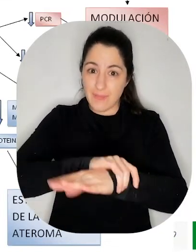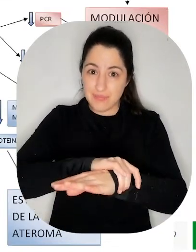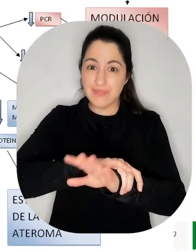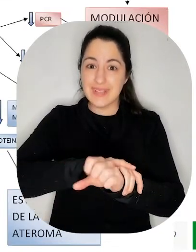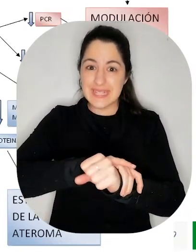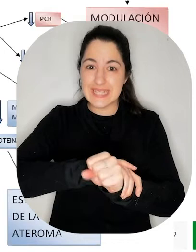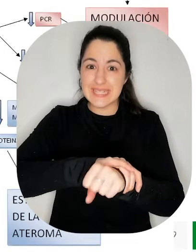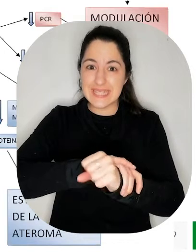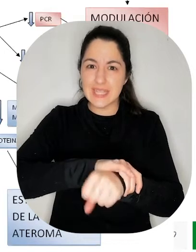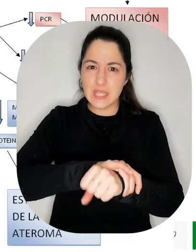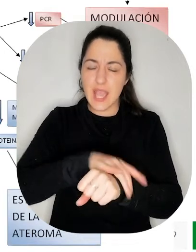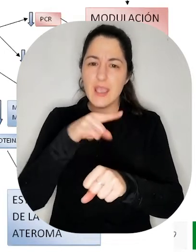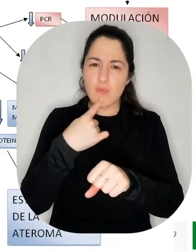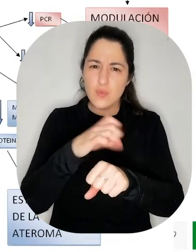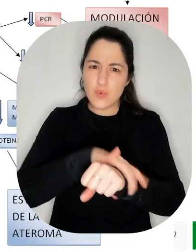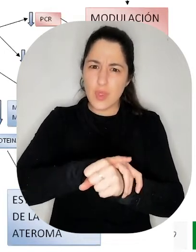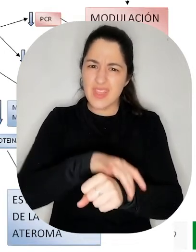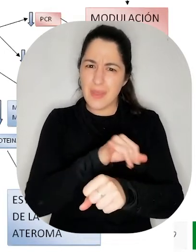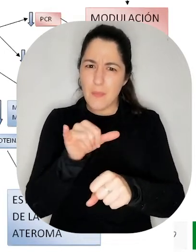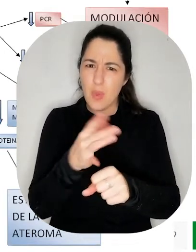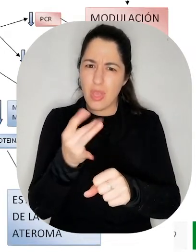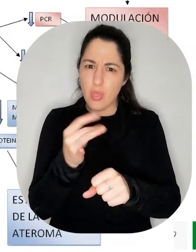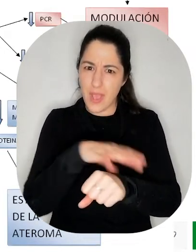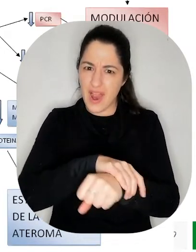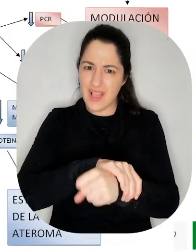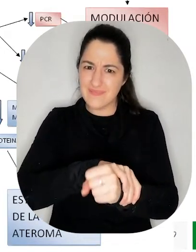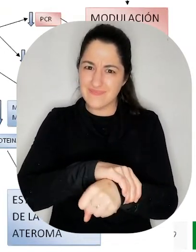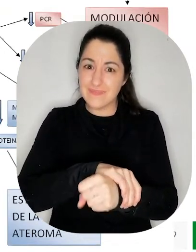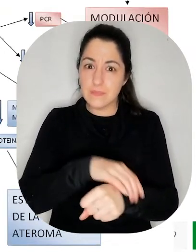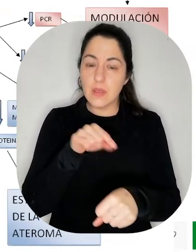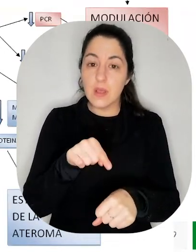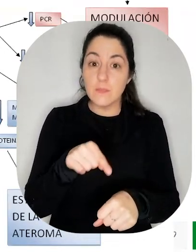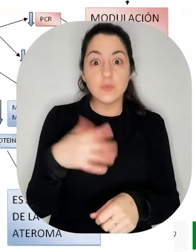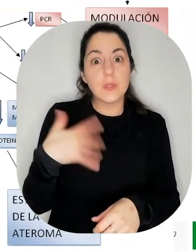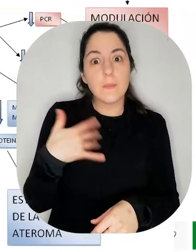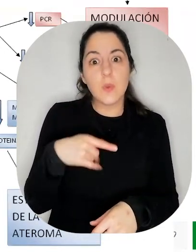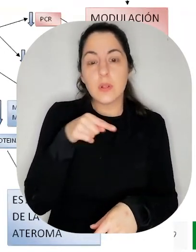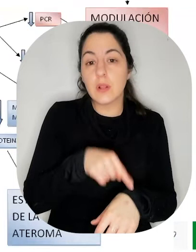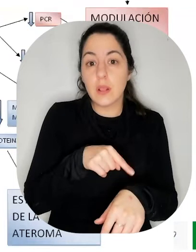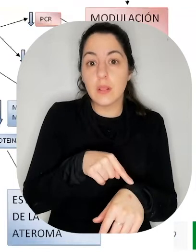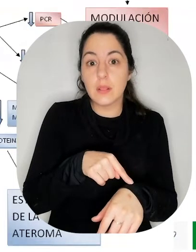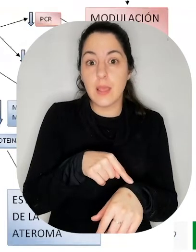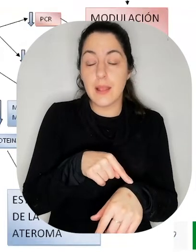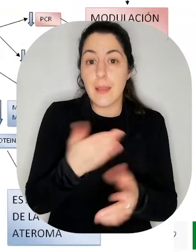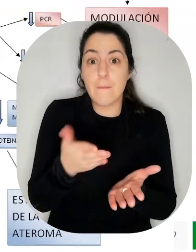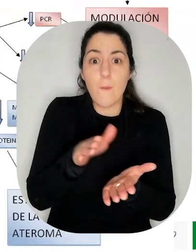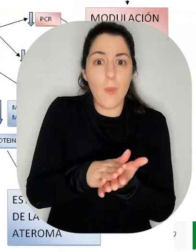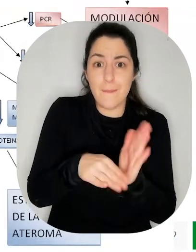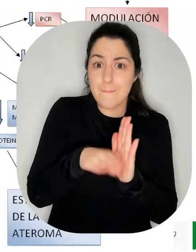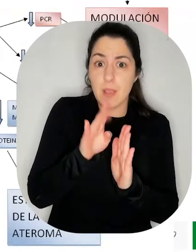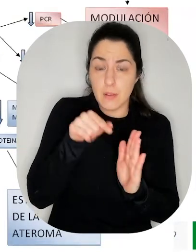unas placas rígidas que hacen que las arterias queden más rígidas, después se desprenden y causan los accidentes vasculares. La